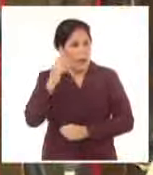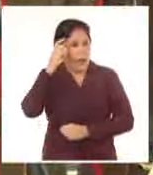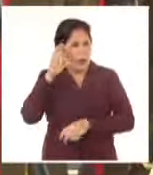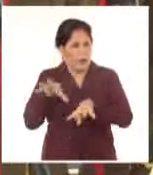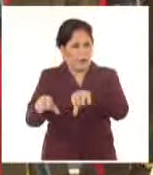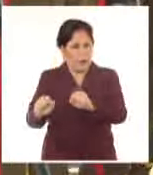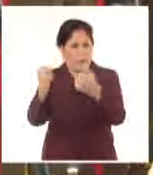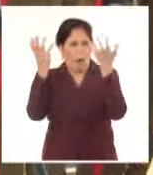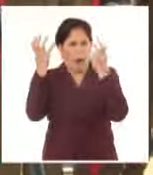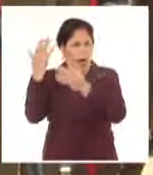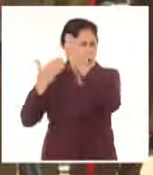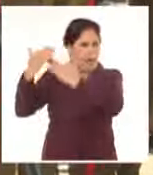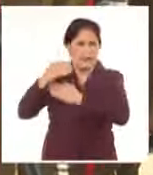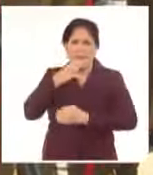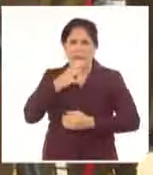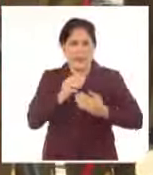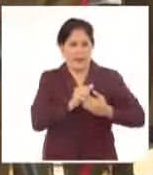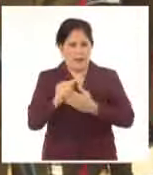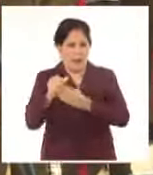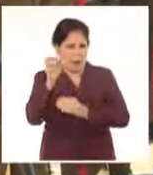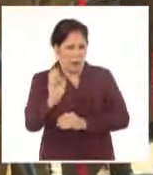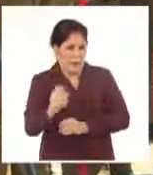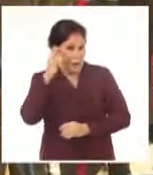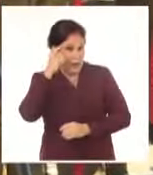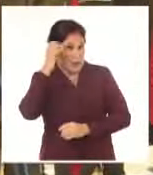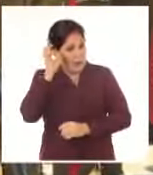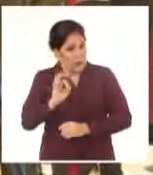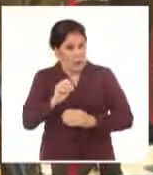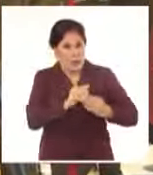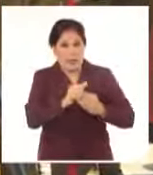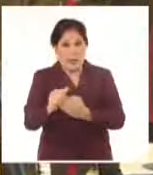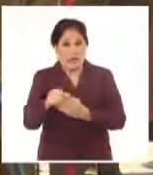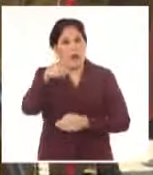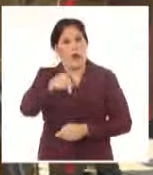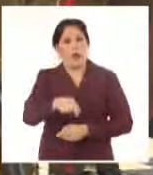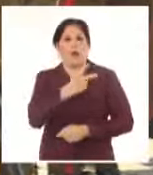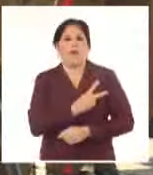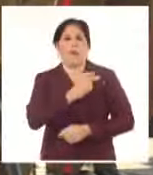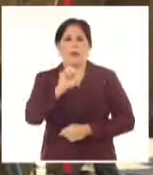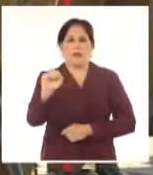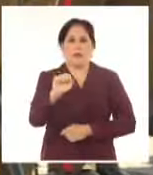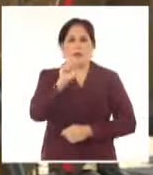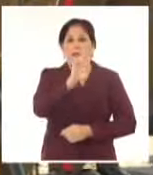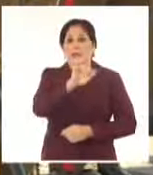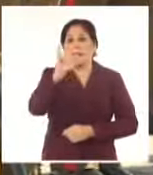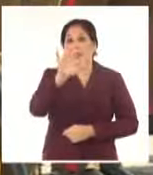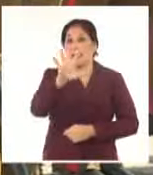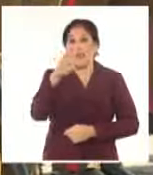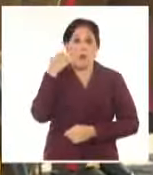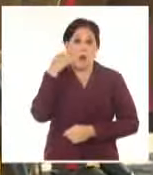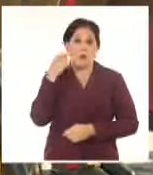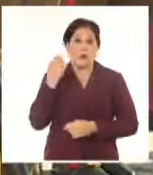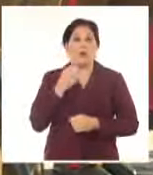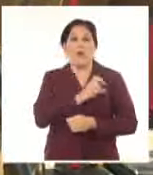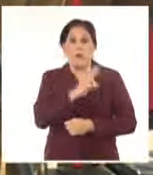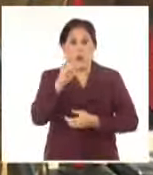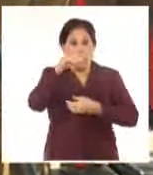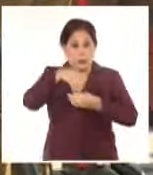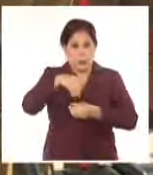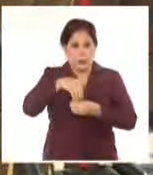Cuartemoca, cuya doctrina y pensamiento guían ahora victoriosa en 65 años de revolución,